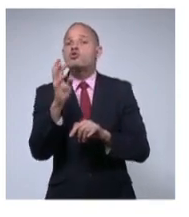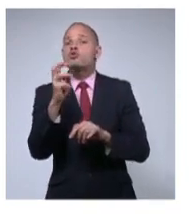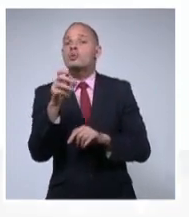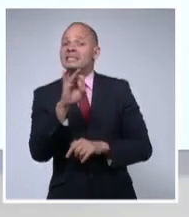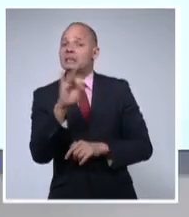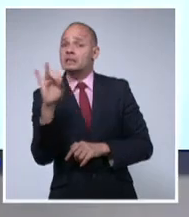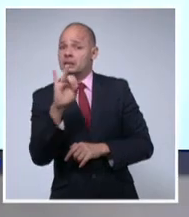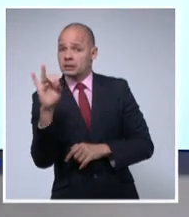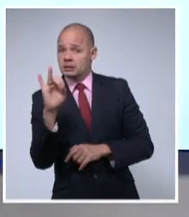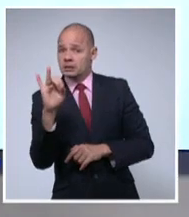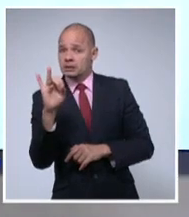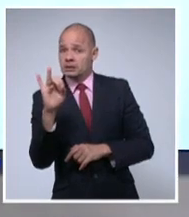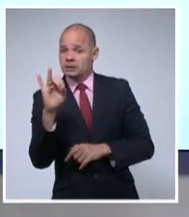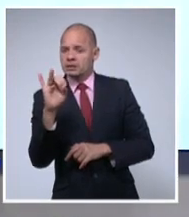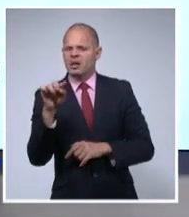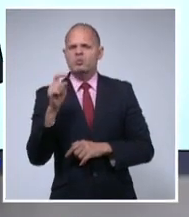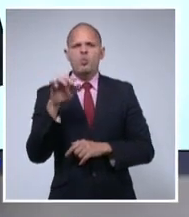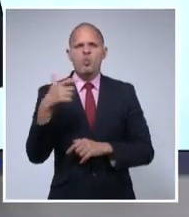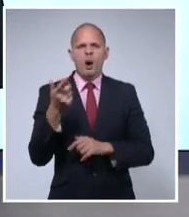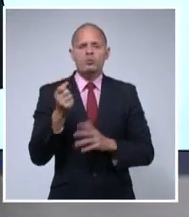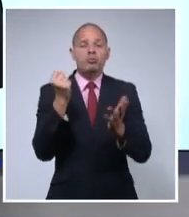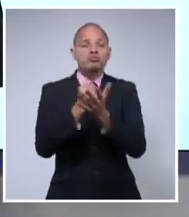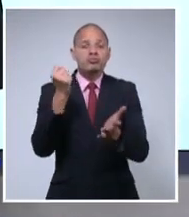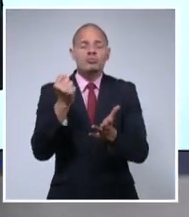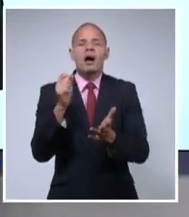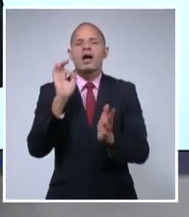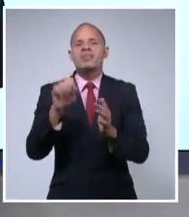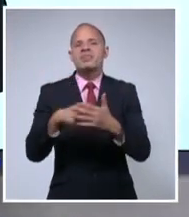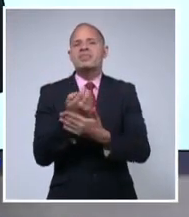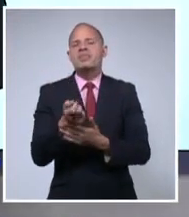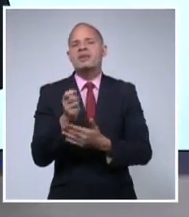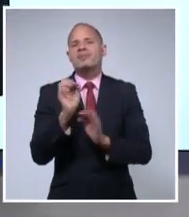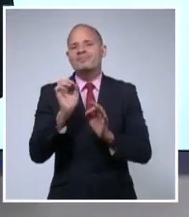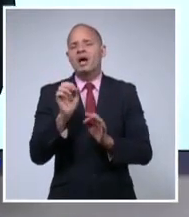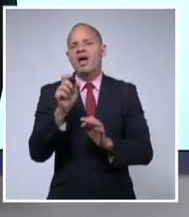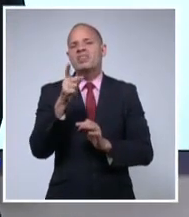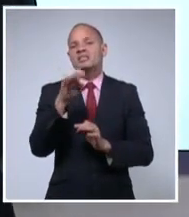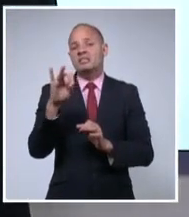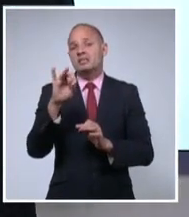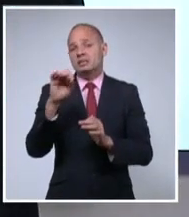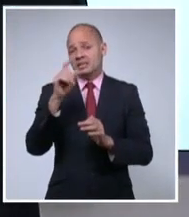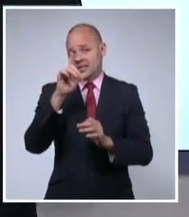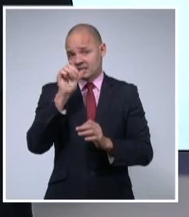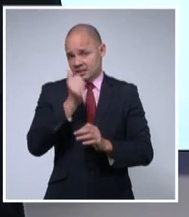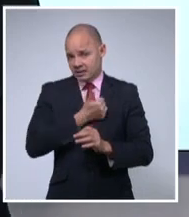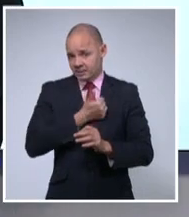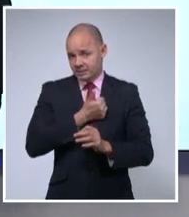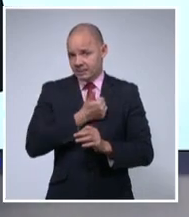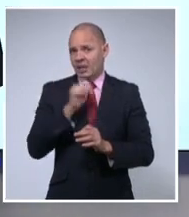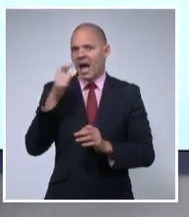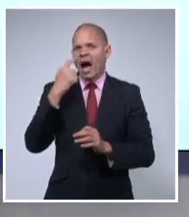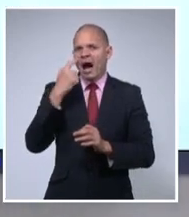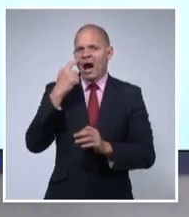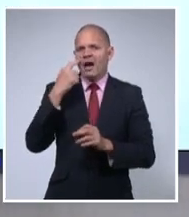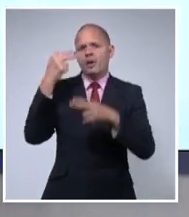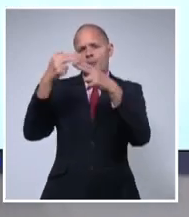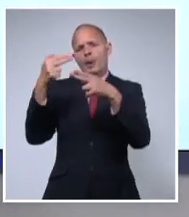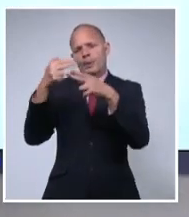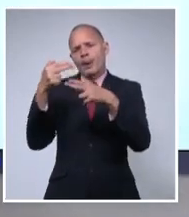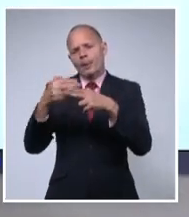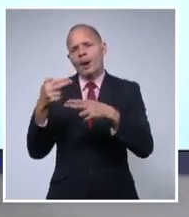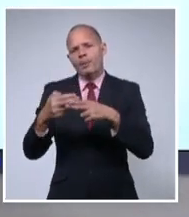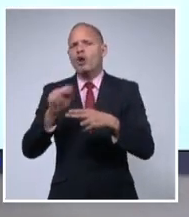18 de diciembre. Ahí la están viendo. Repito, Gaceta Oficial. Ahí están todos los precios que usted quiera,